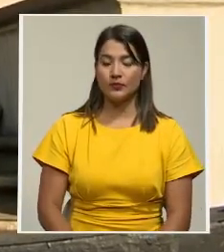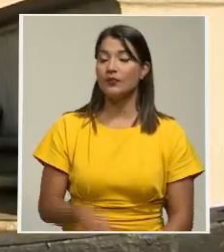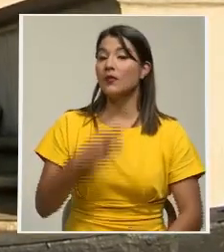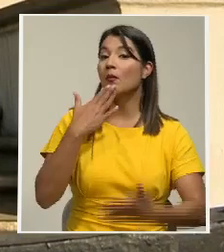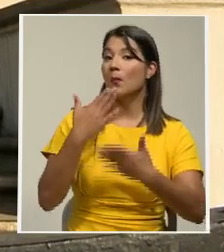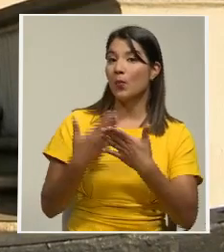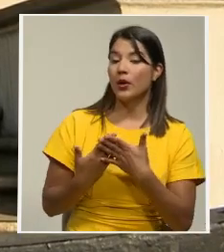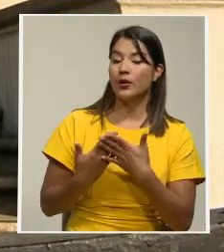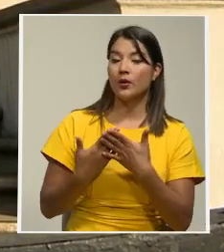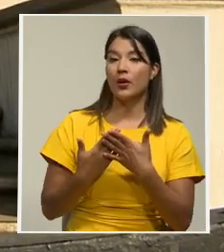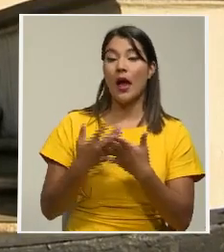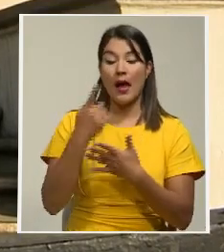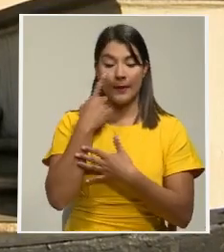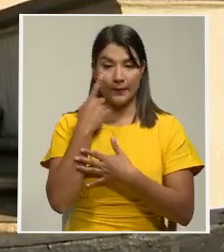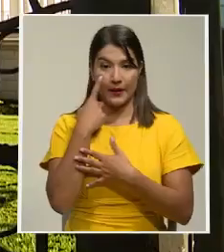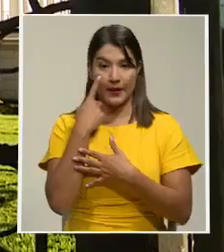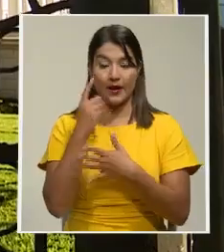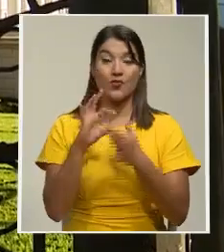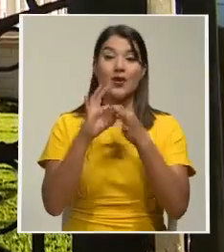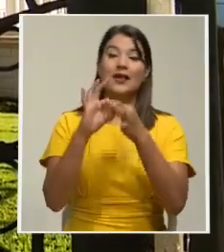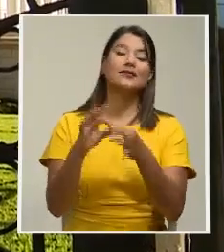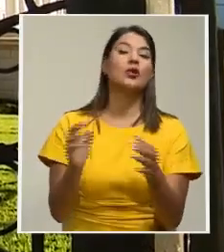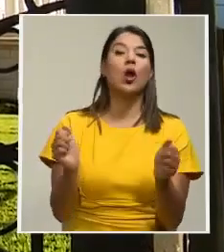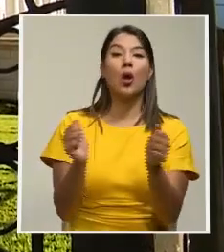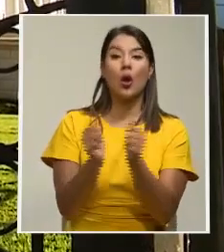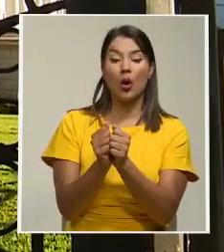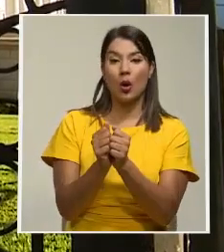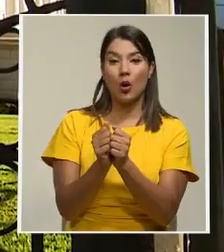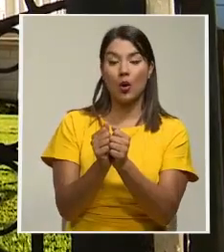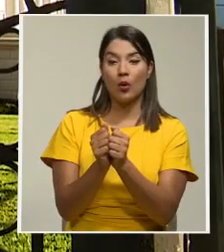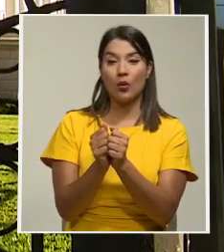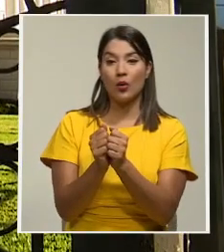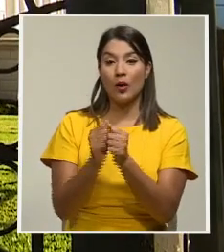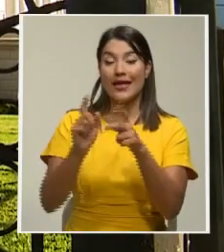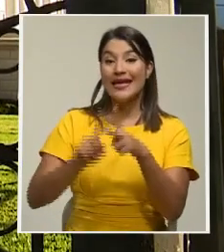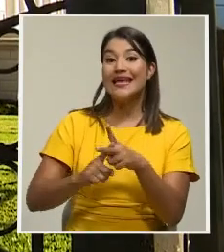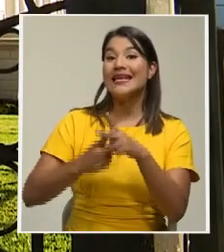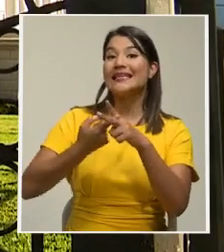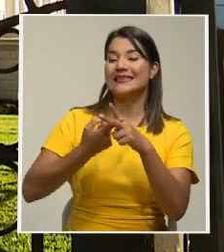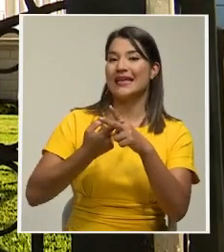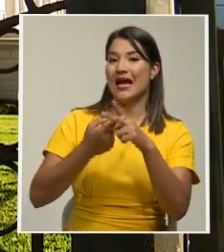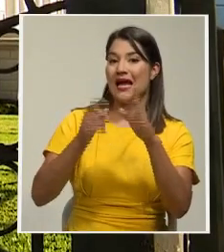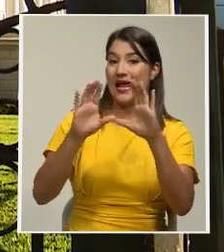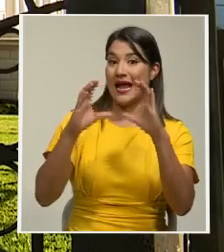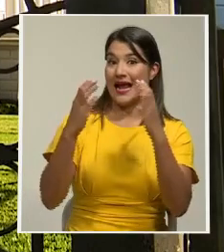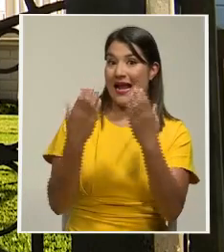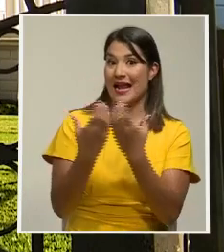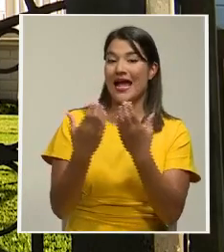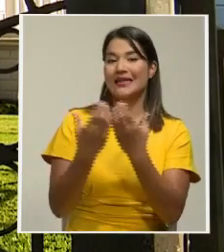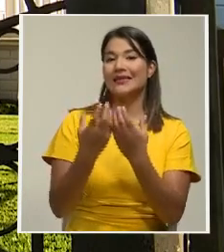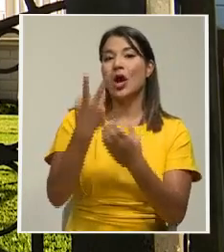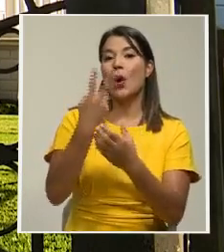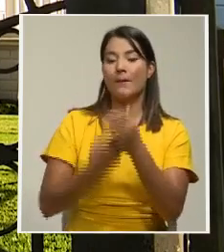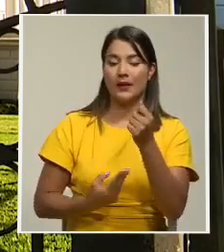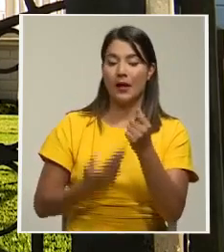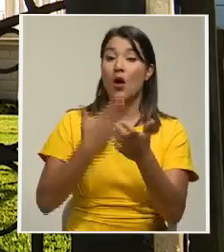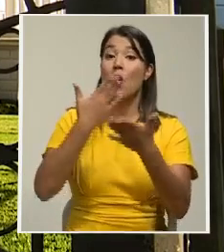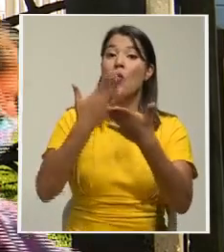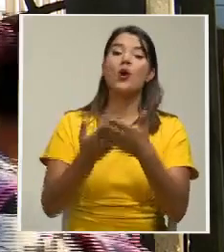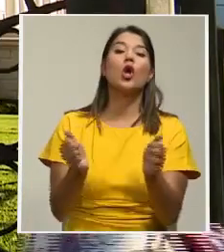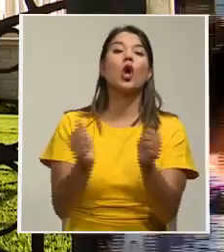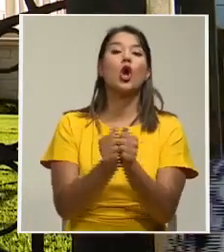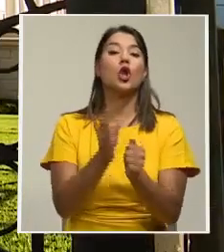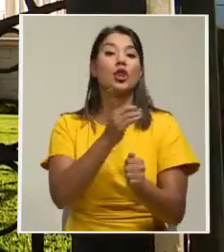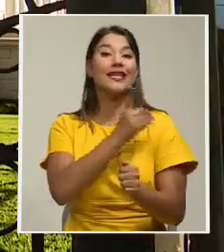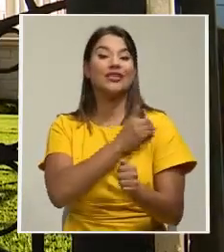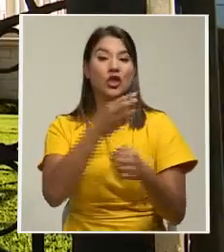Bueno, vamos a ver, con respecto a iniciar el curso lectivo de una manera combinada. Bueno, con las direcciones